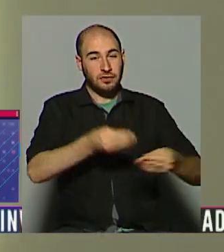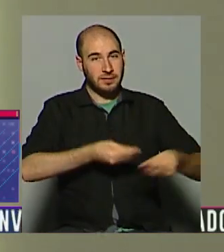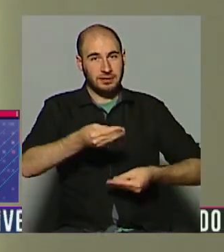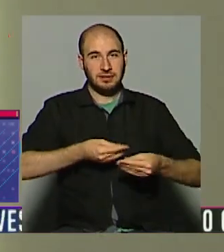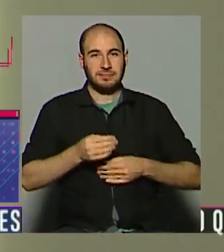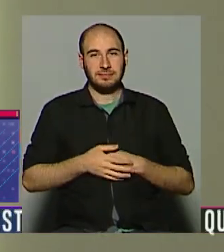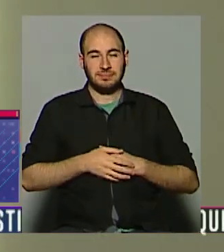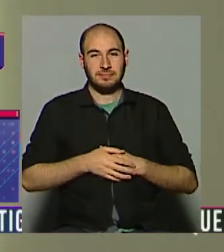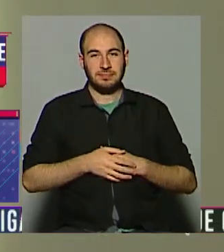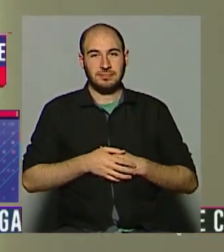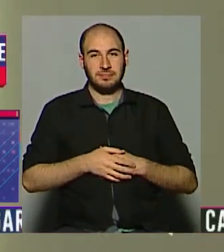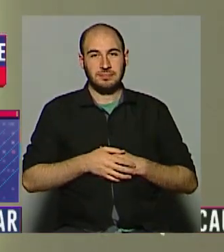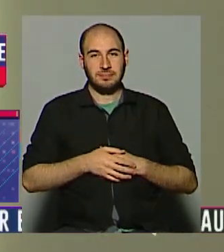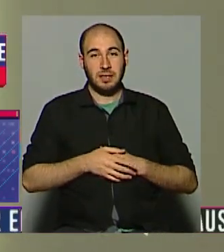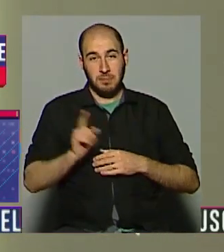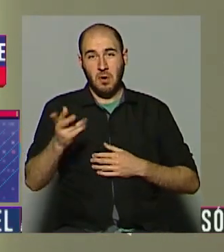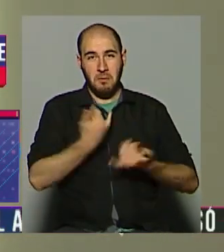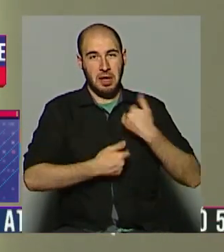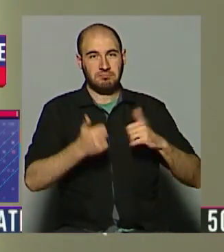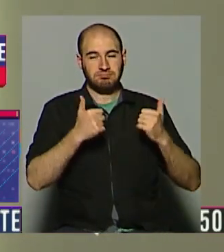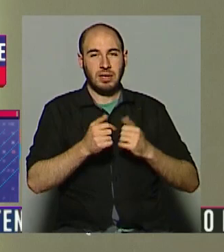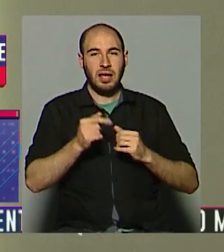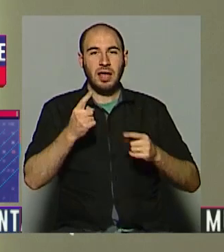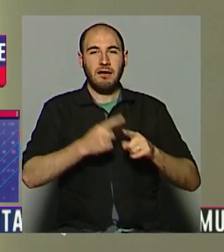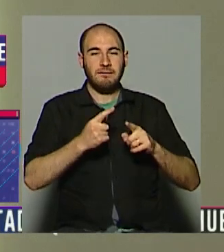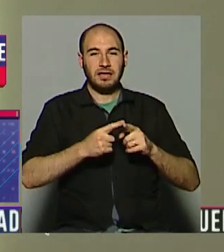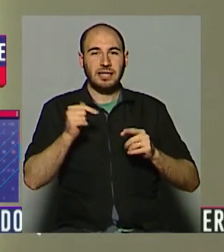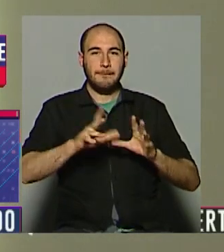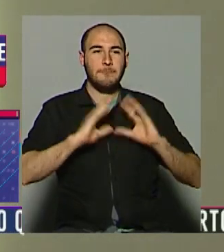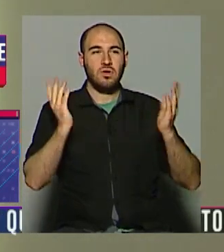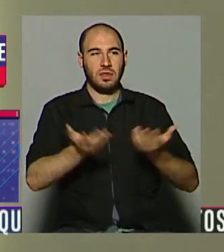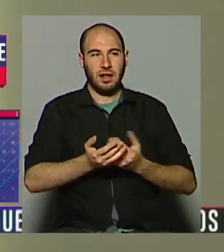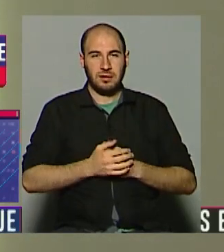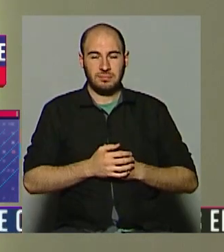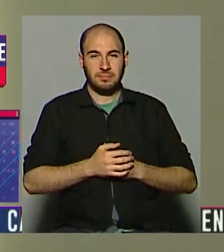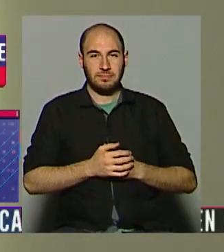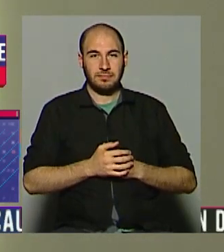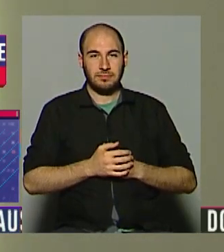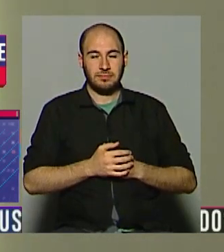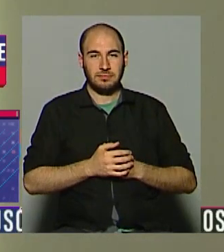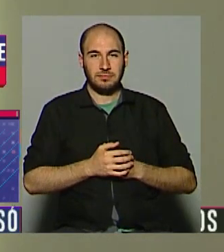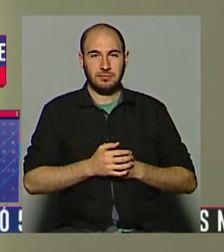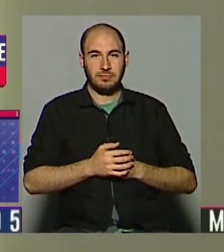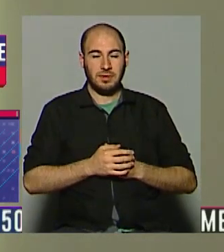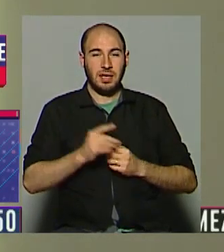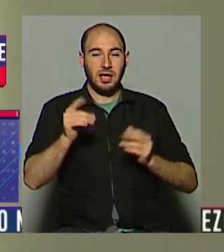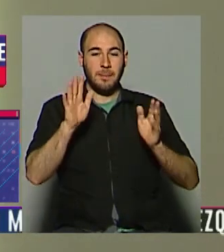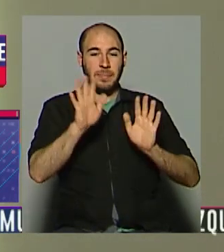y, como bien dijiste, es un evento a nivel mundial. Sí. Se